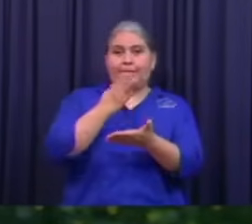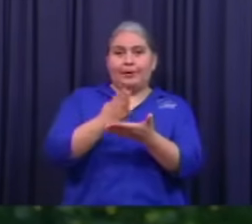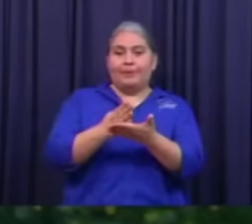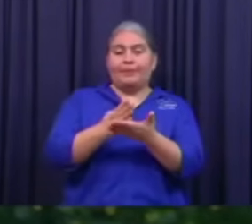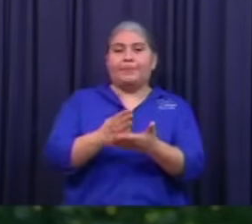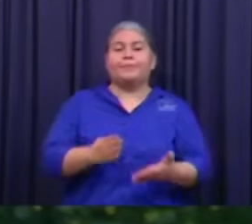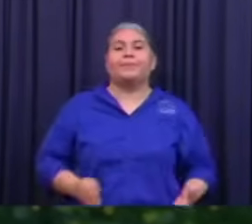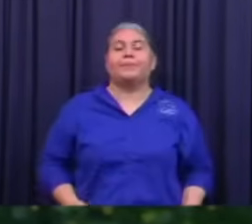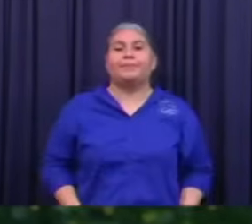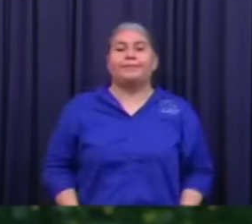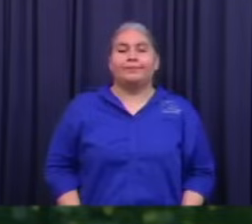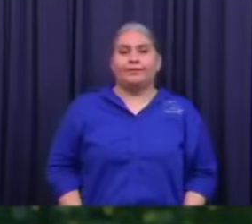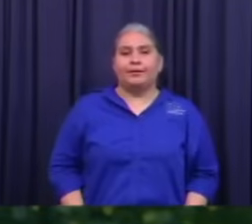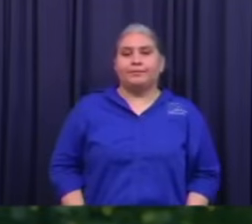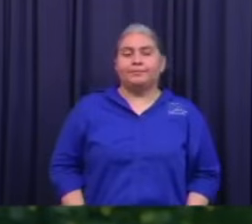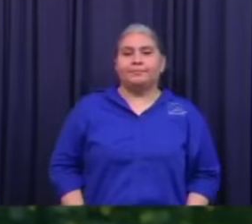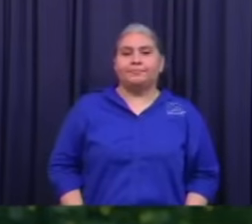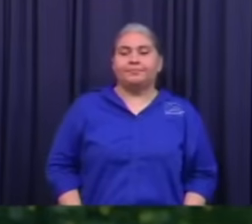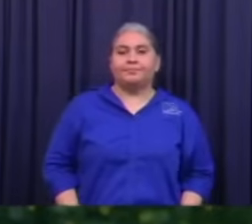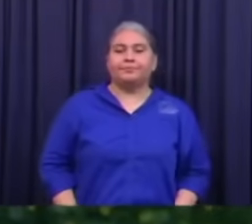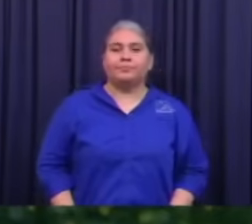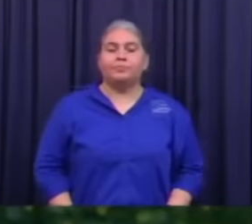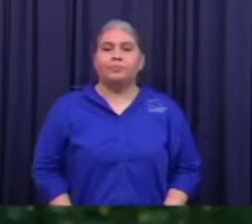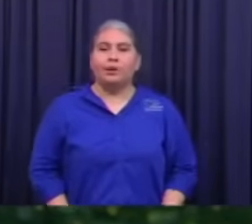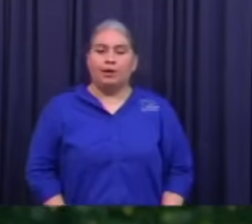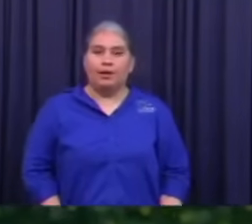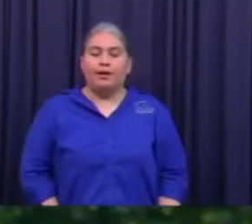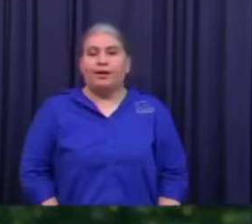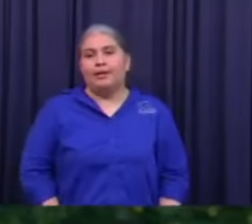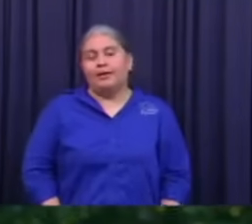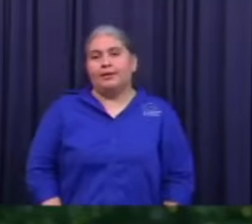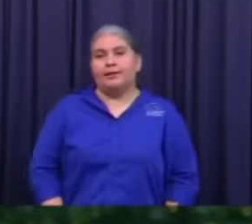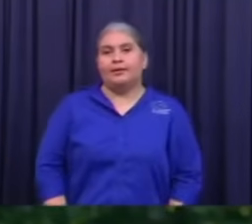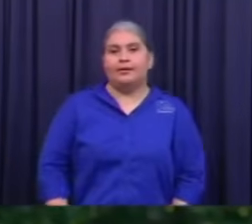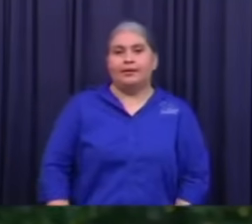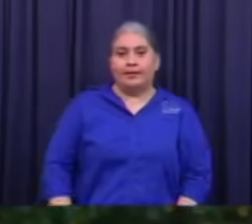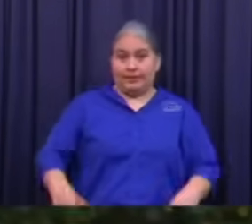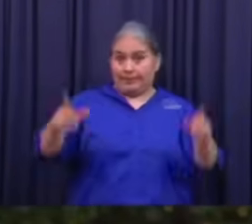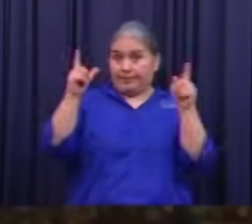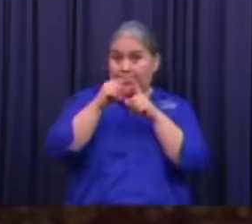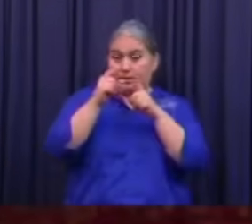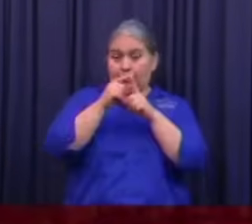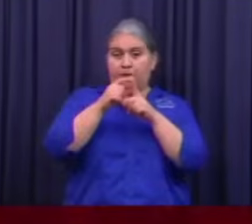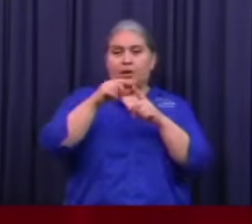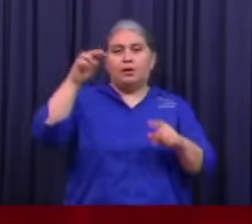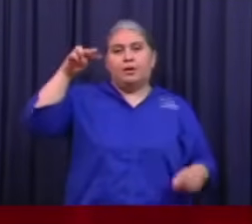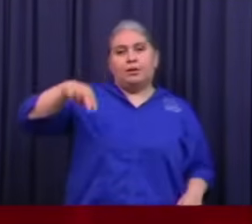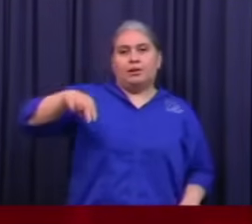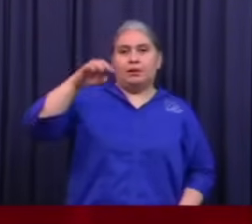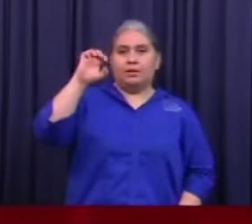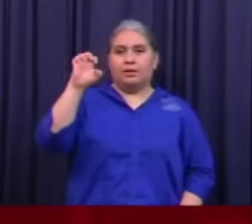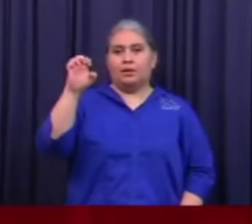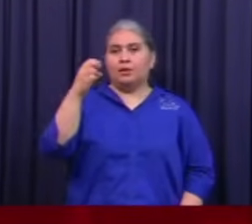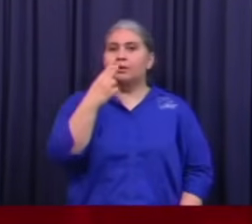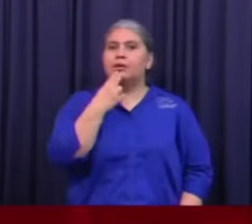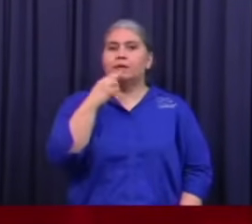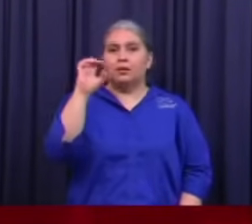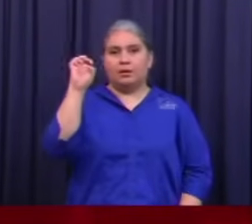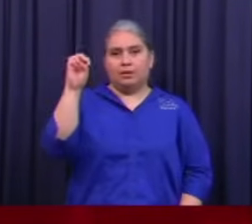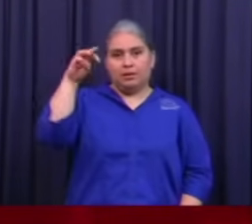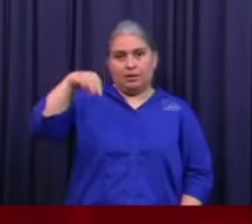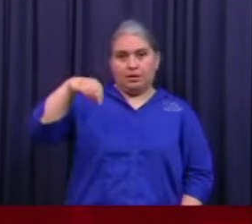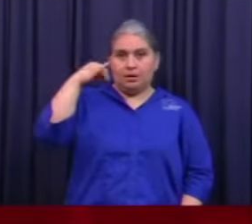tristeza no no se preocupe no es tanto palabra de nehemías hijo de